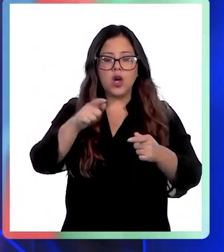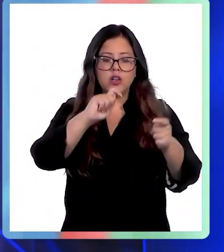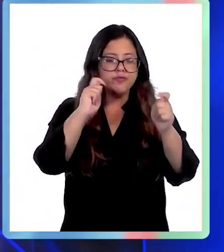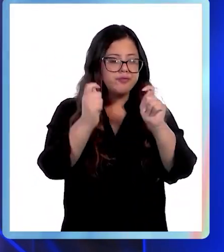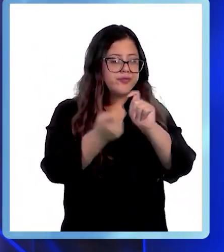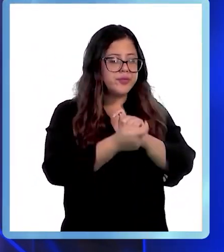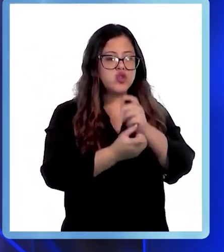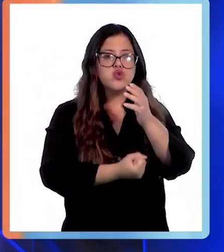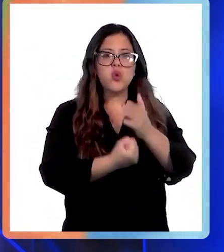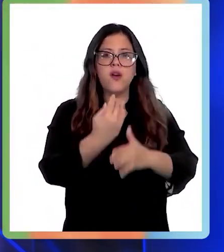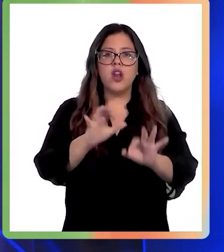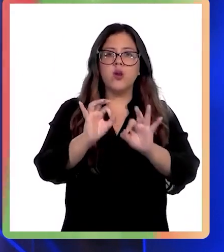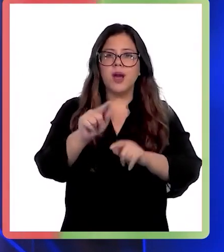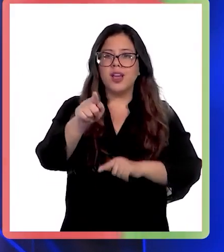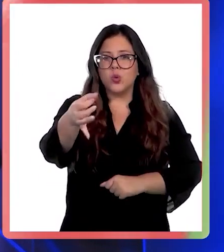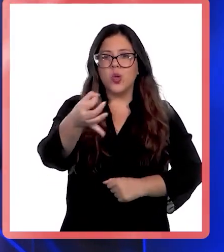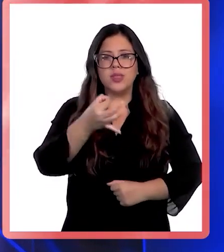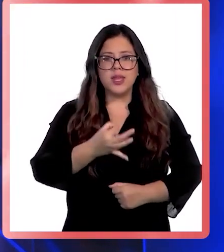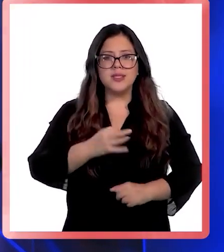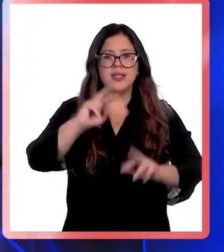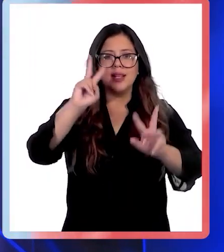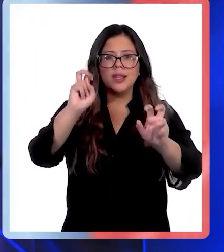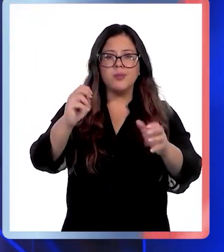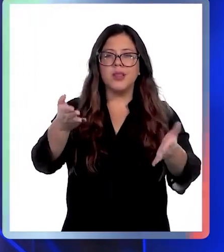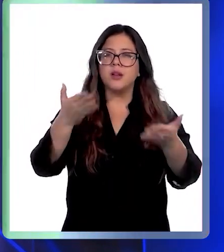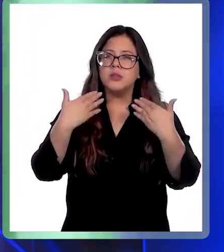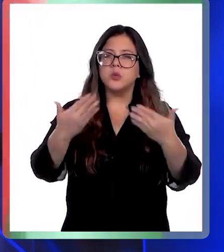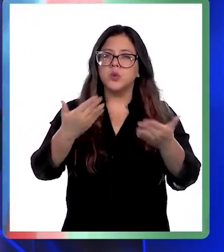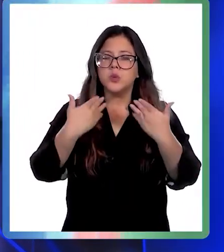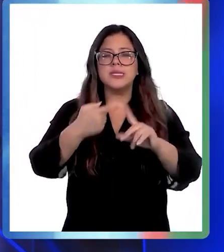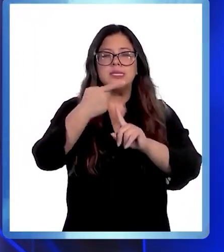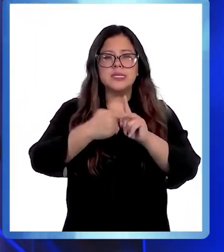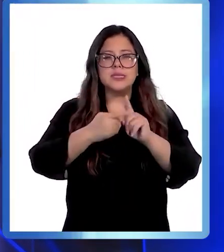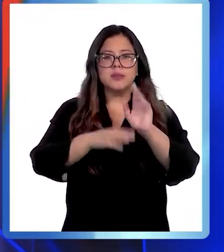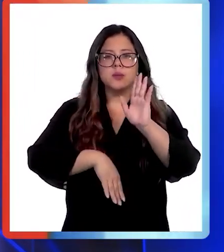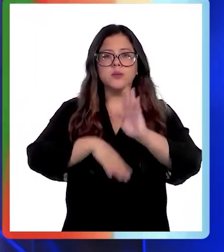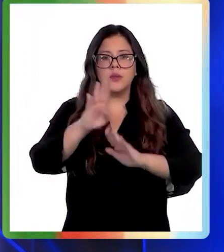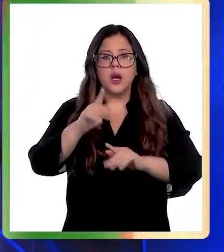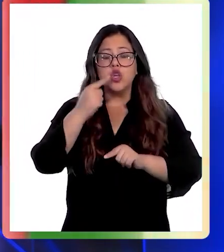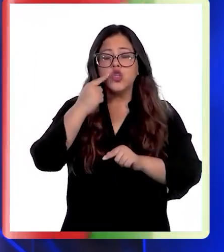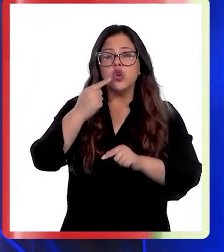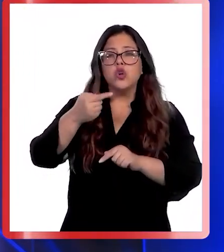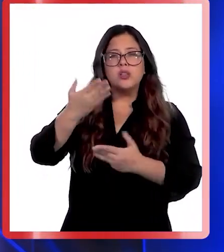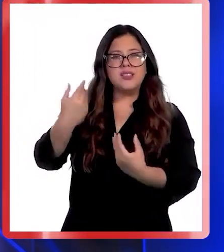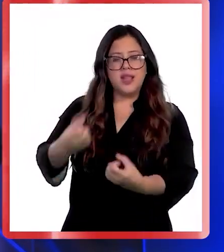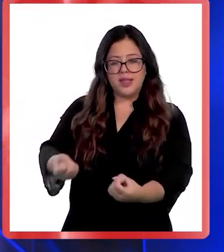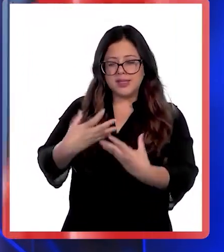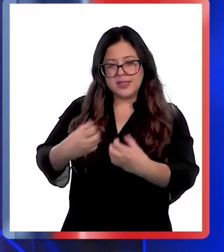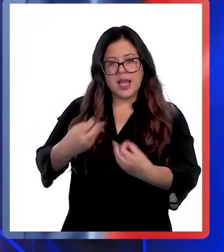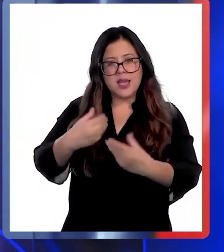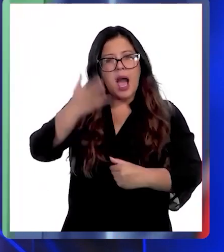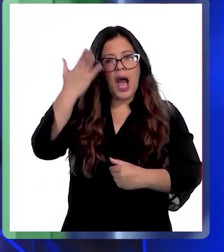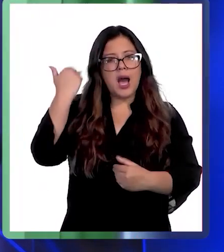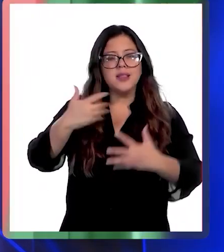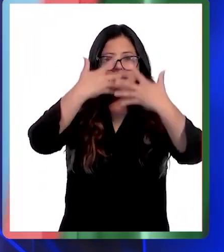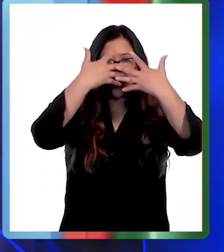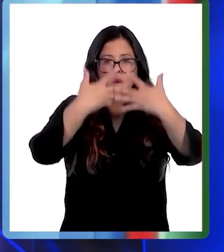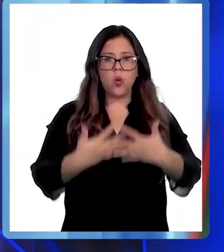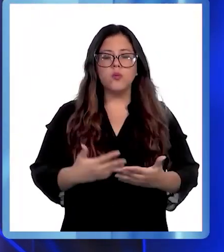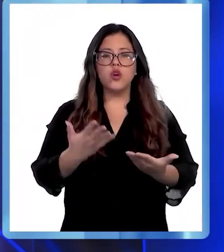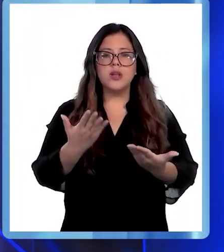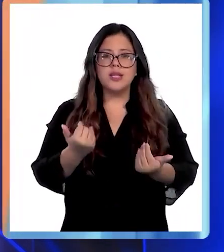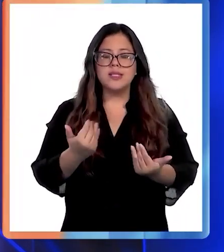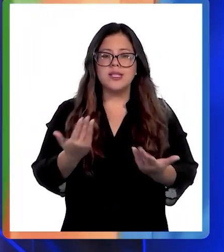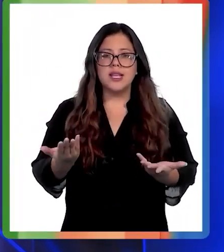nueva normalidad que mencionó respecto a las altas temperaturas, y es, siempre se nos ha educado y enseñado de que el cuerpo necesita